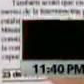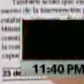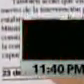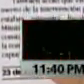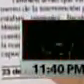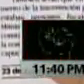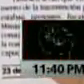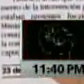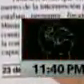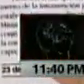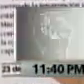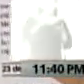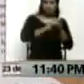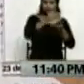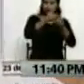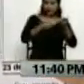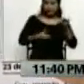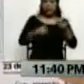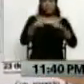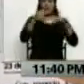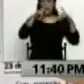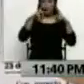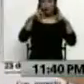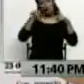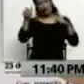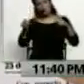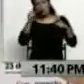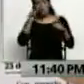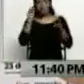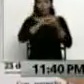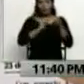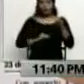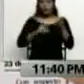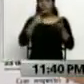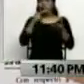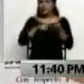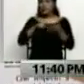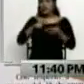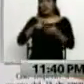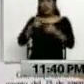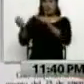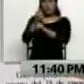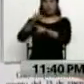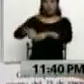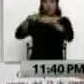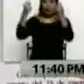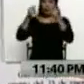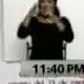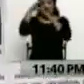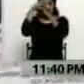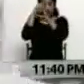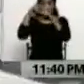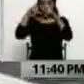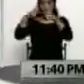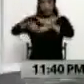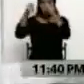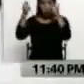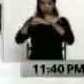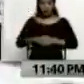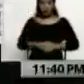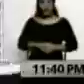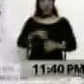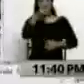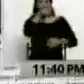hindú anderi y fotos de Luis Dávila este dic agredió a Jesús Castillo y le rompió la cámara en la